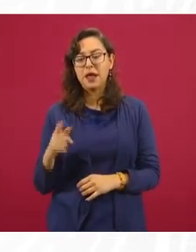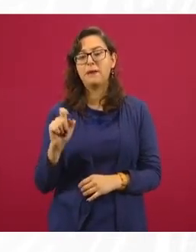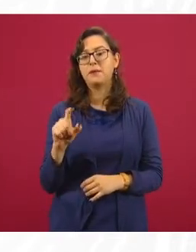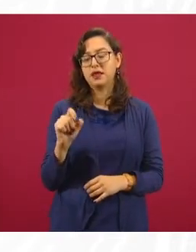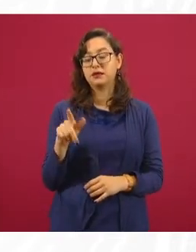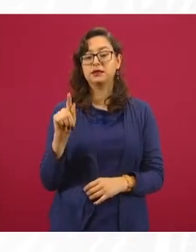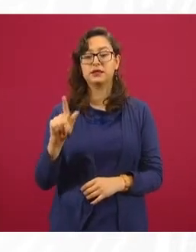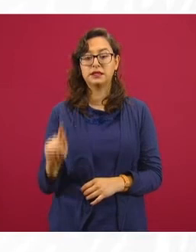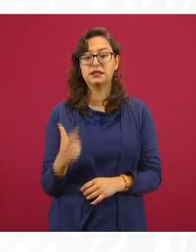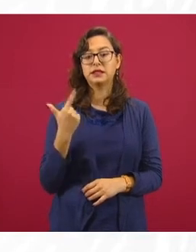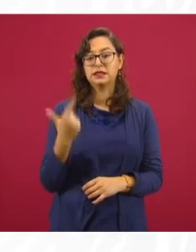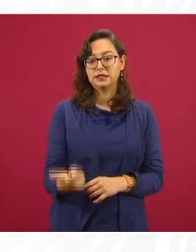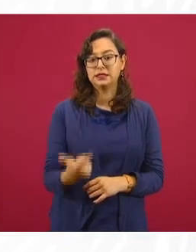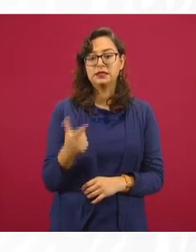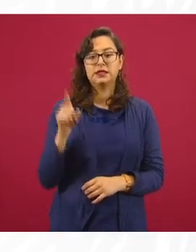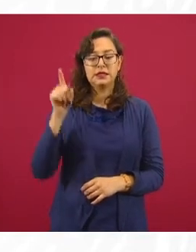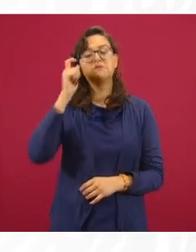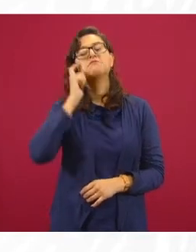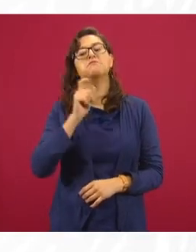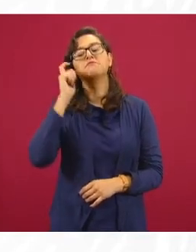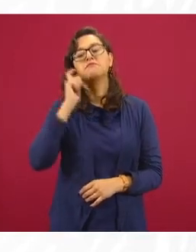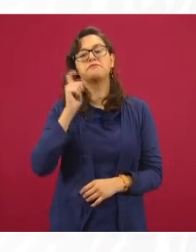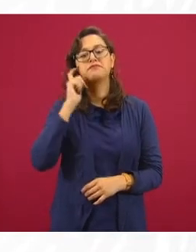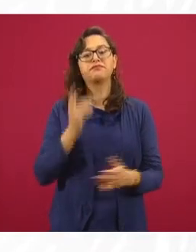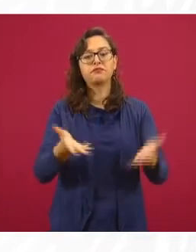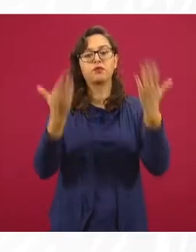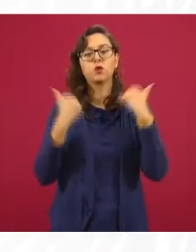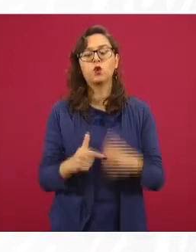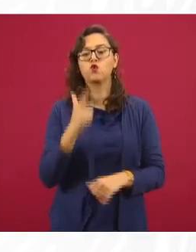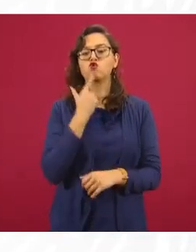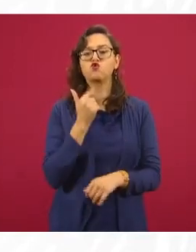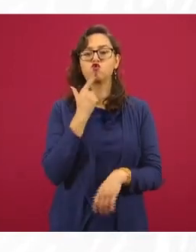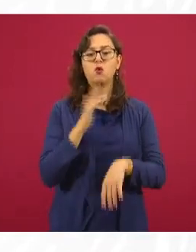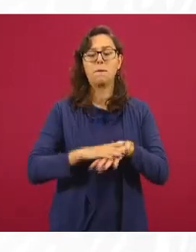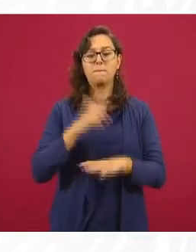$20.77 en Chilapa de Álvarez, Guerrero. Para la premium, las más baratas,